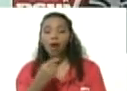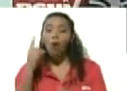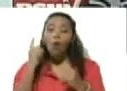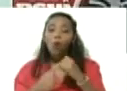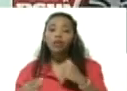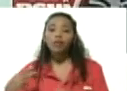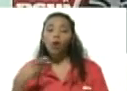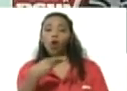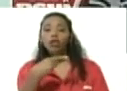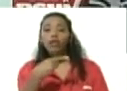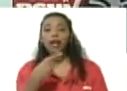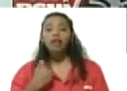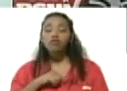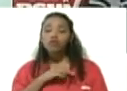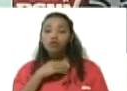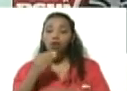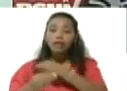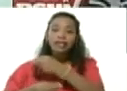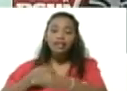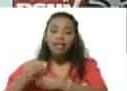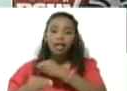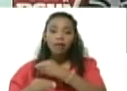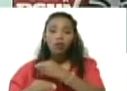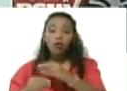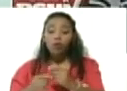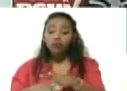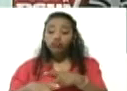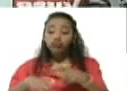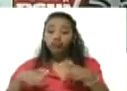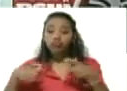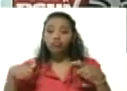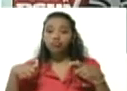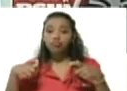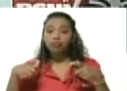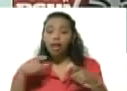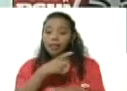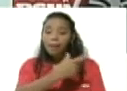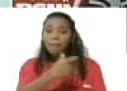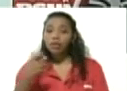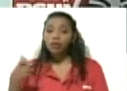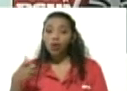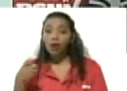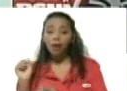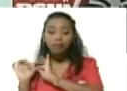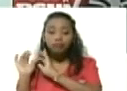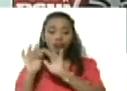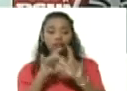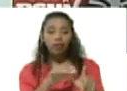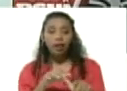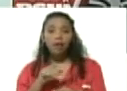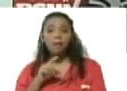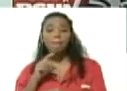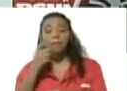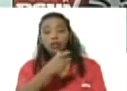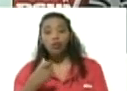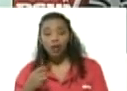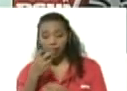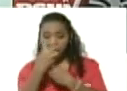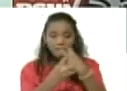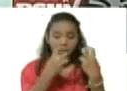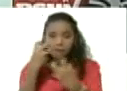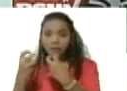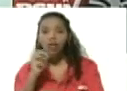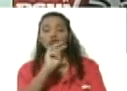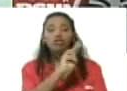corte que nosotros hicimos. Hemos tenido un incremento de personas visitadas, votantes visitados,